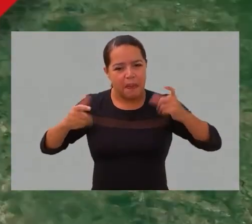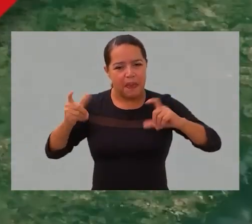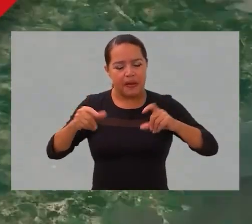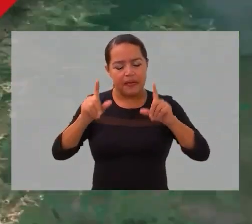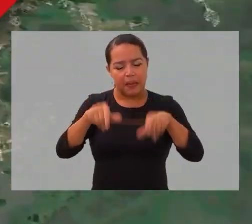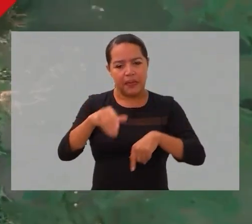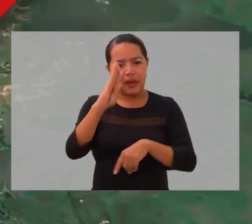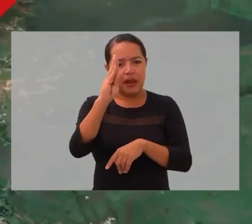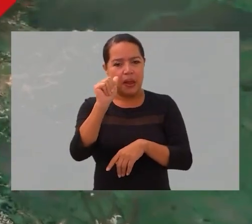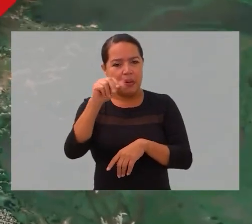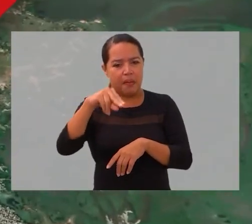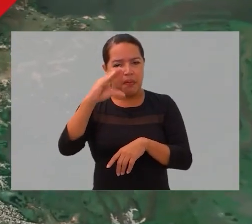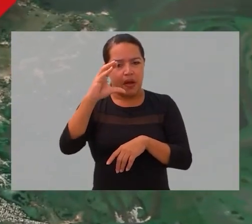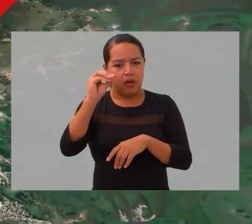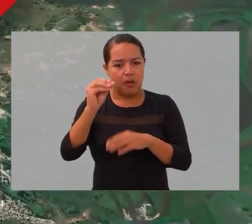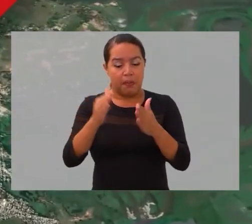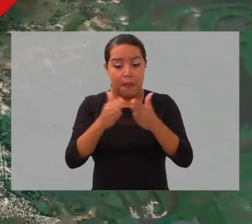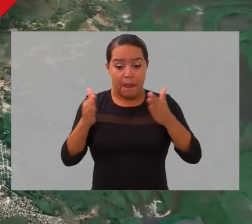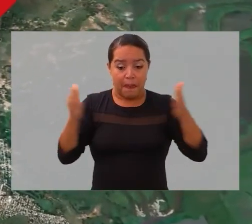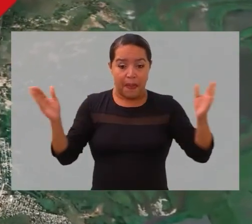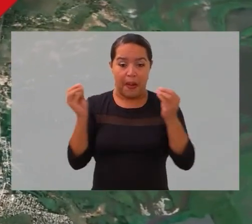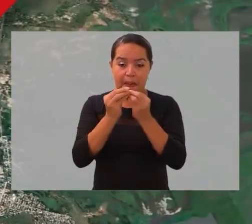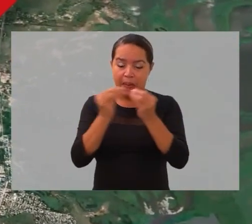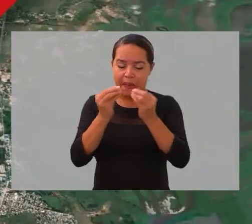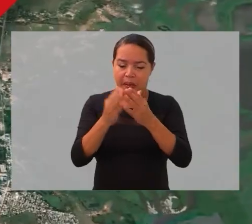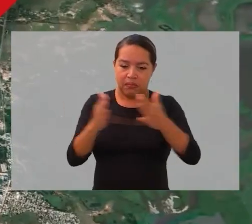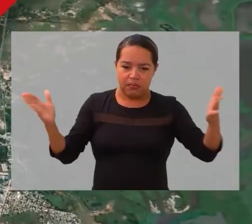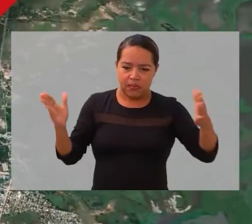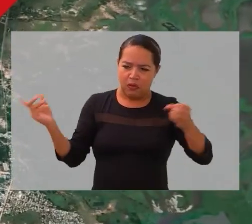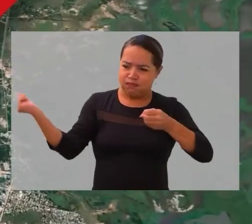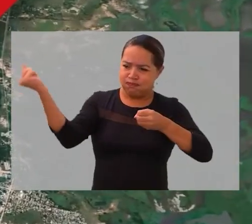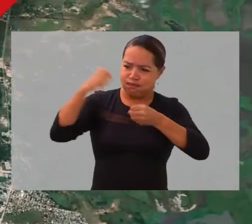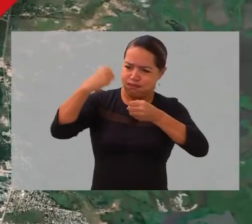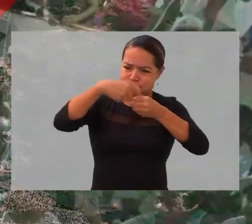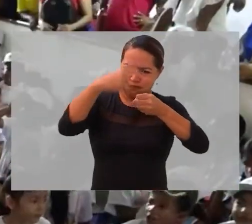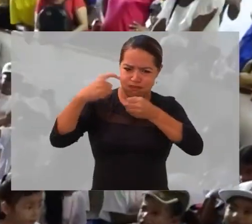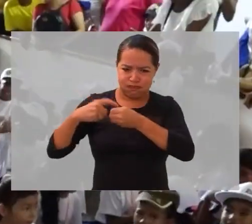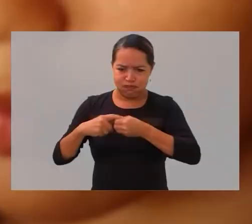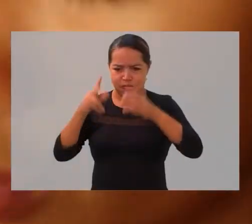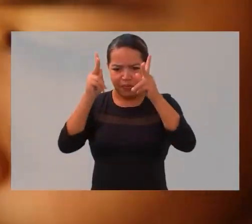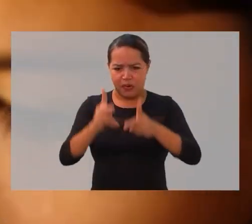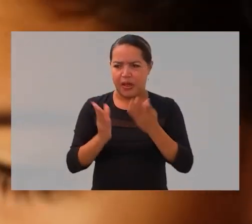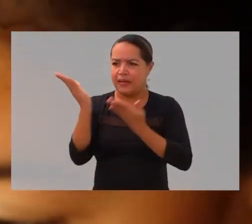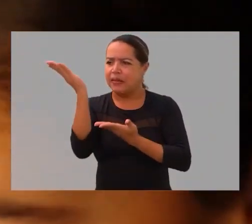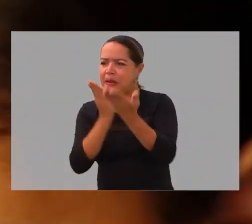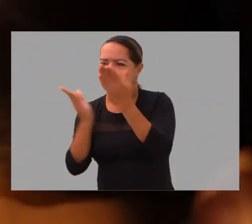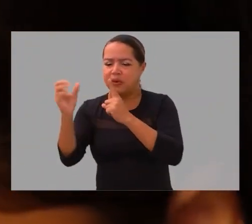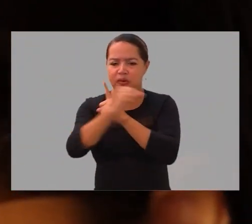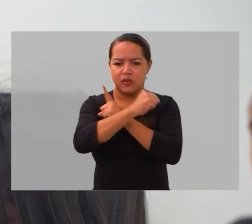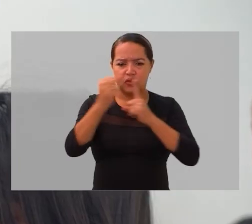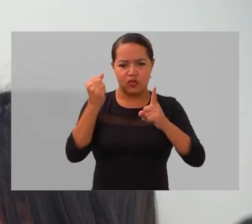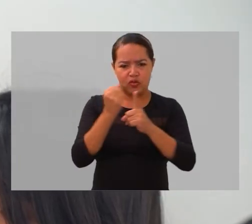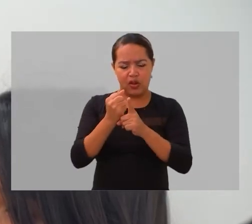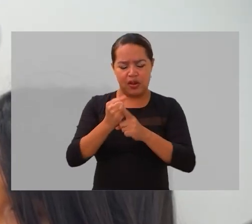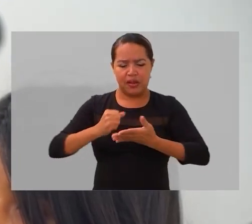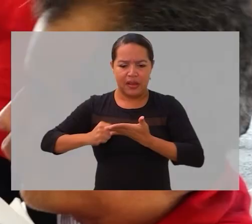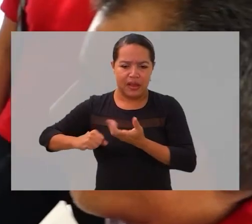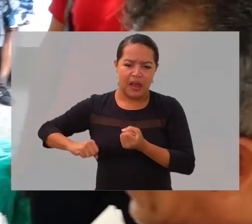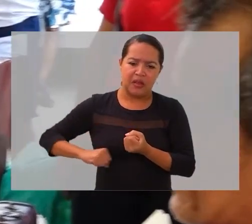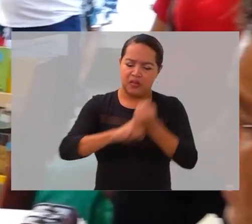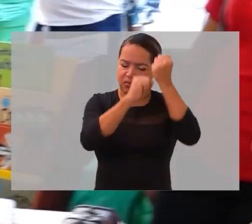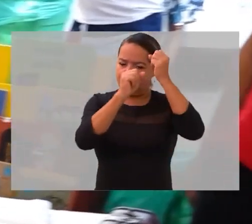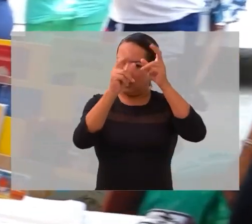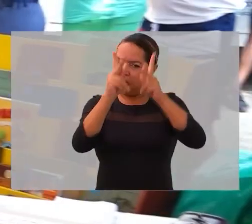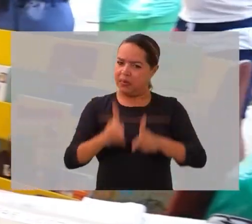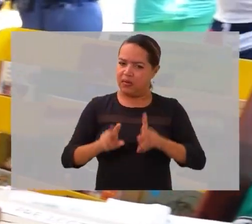y El Banco para ampliar desde estas sedes la cobertura de programas y servicios sociales de beneficio